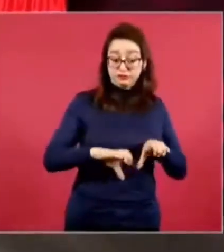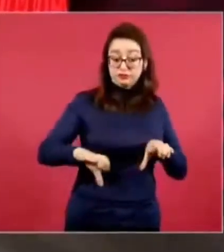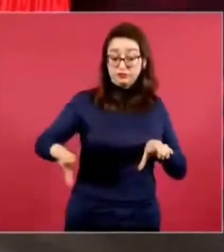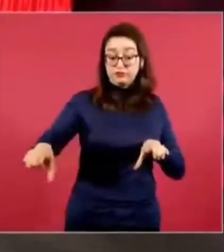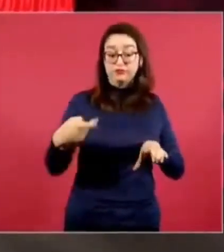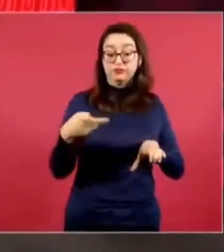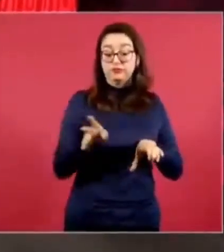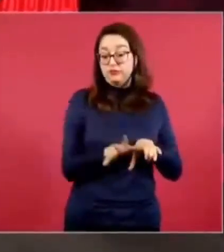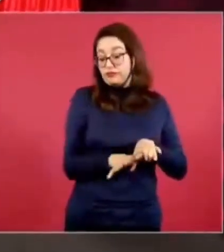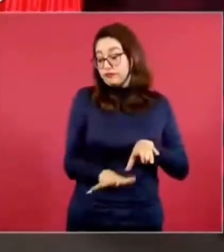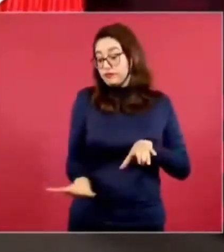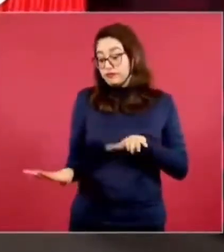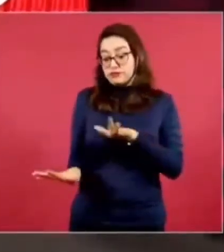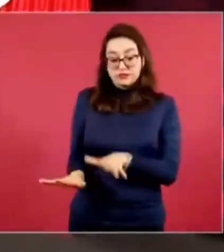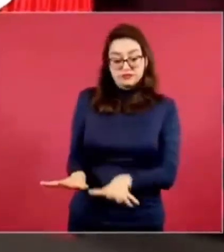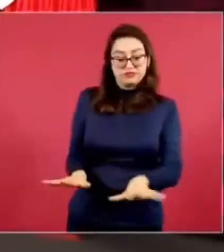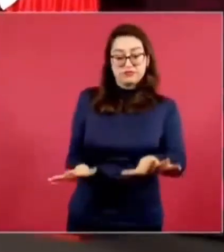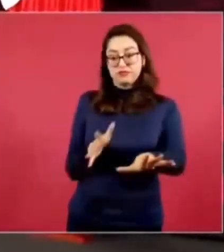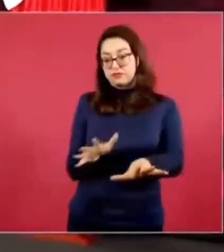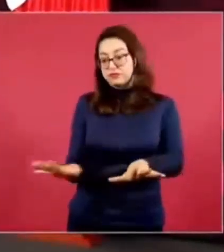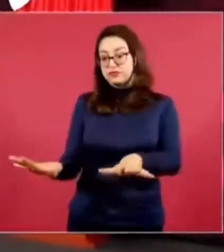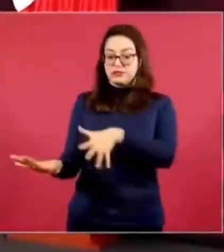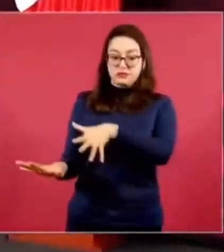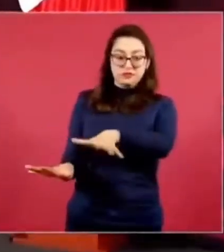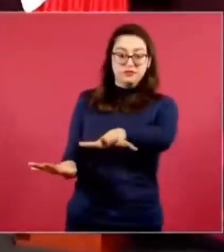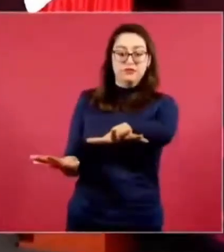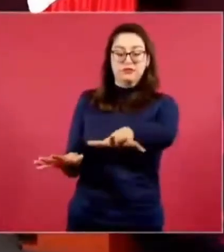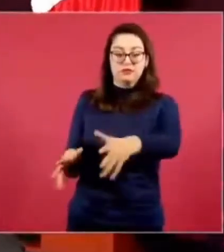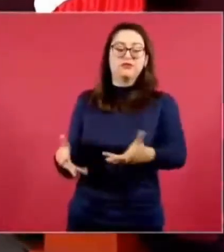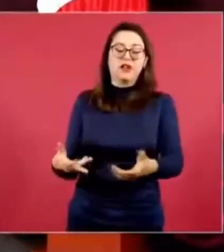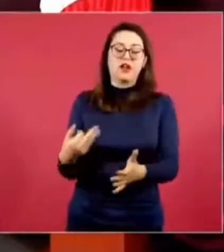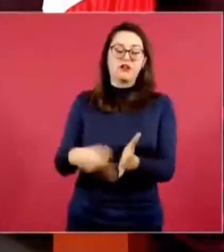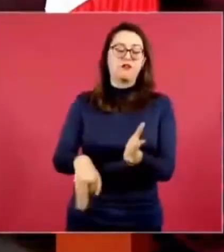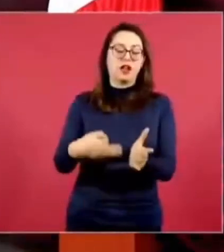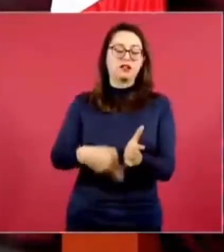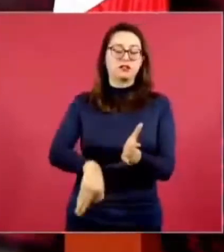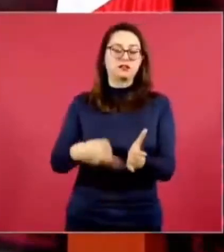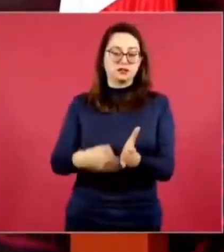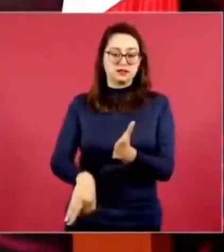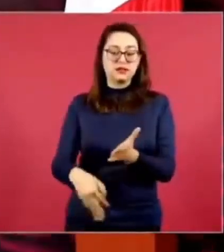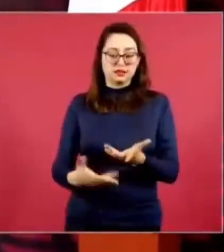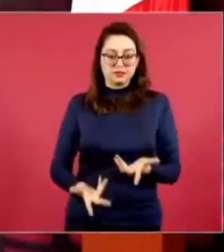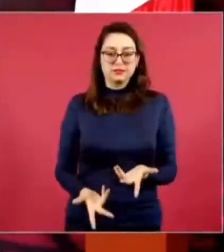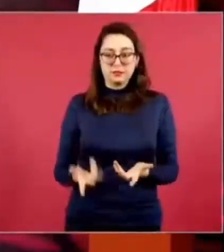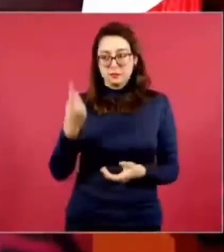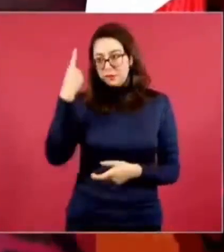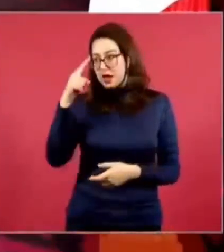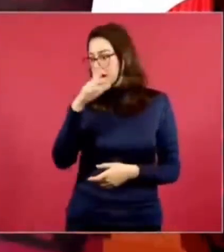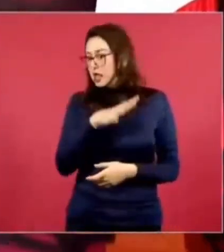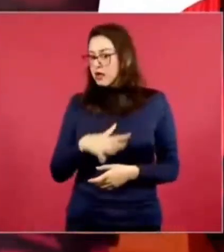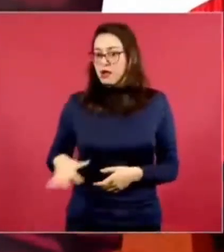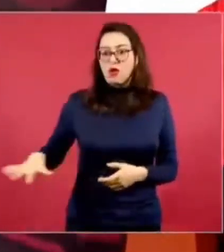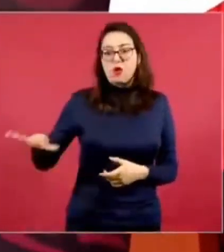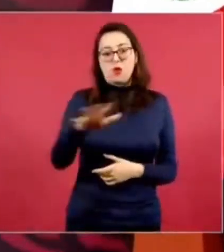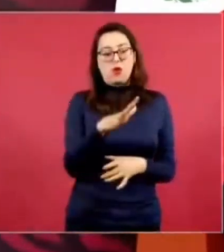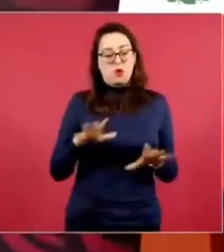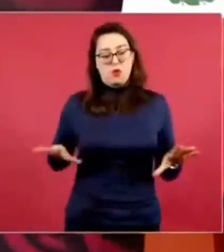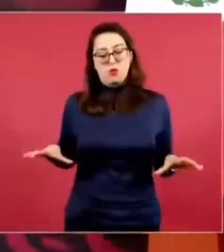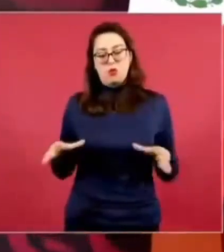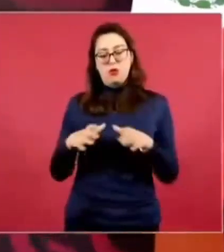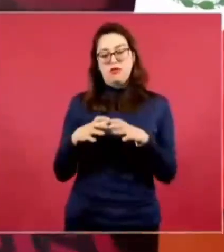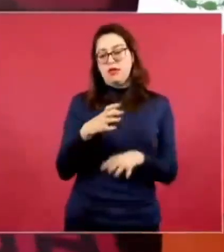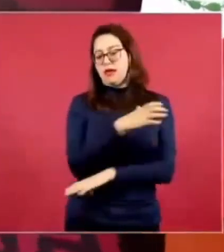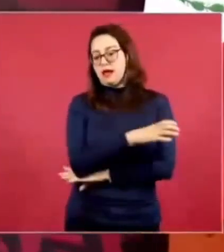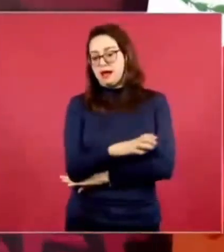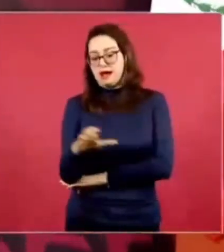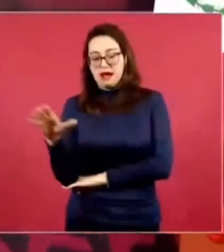las conexiones las redes a todas las comunidades a los ejidos A